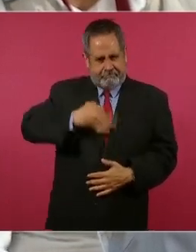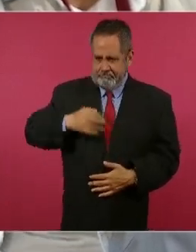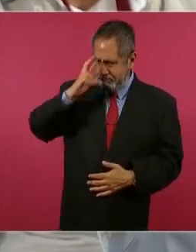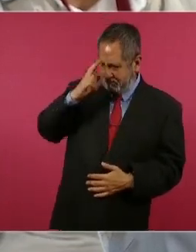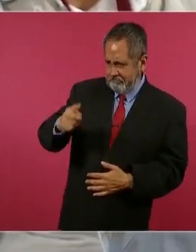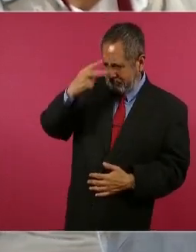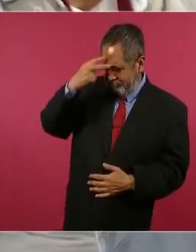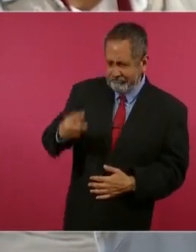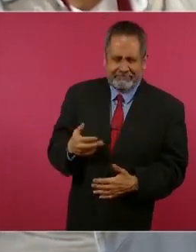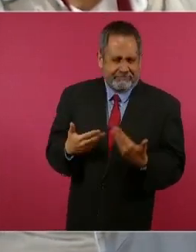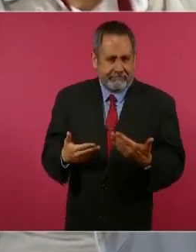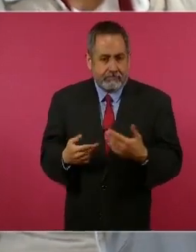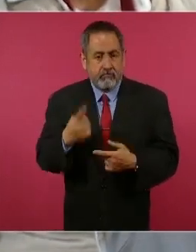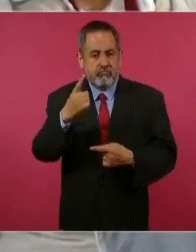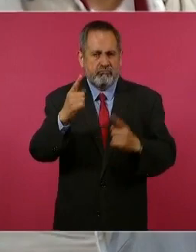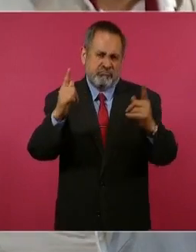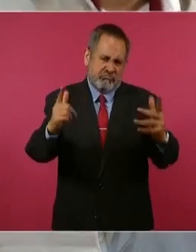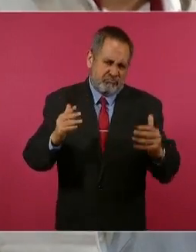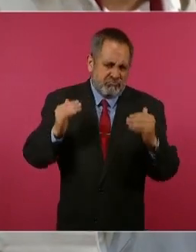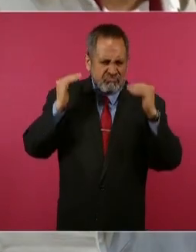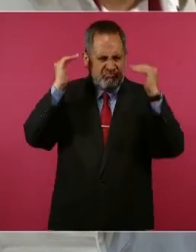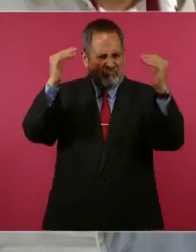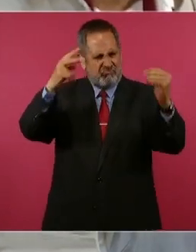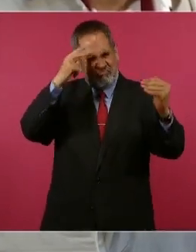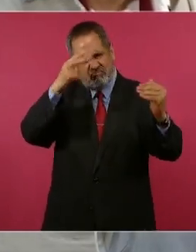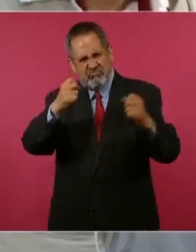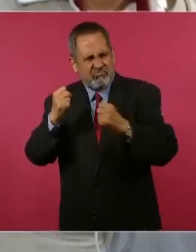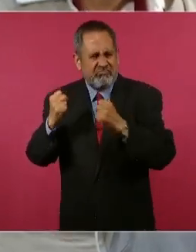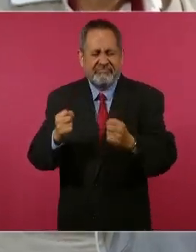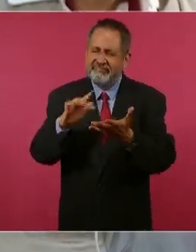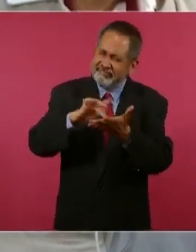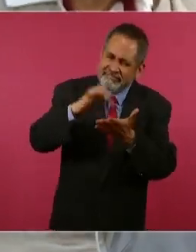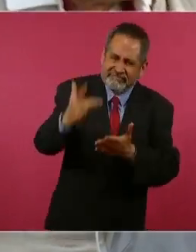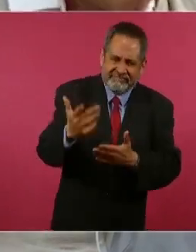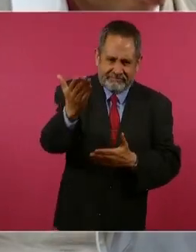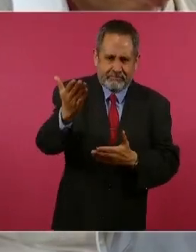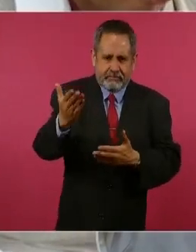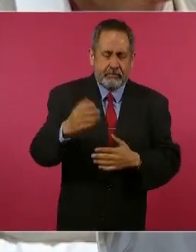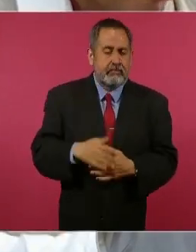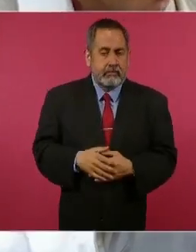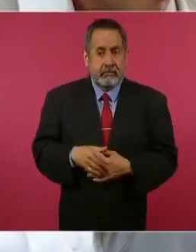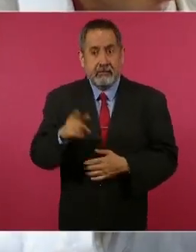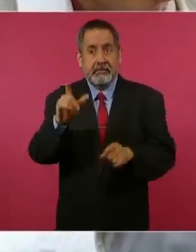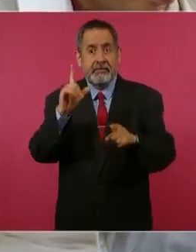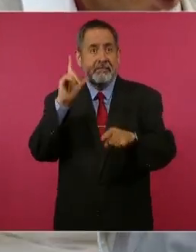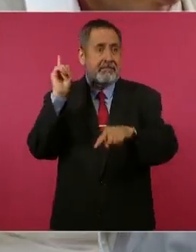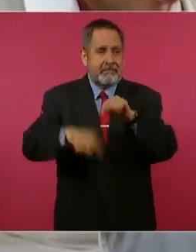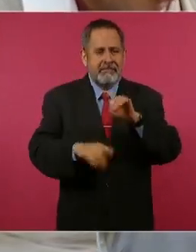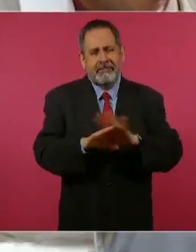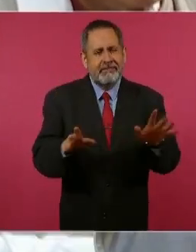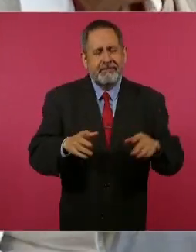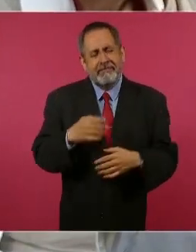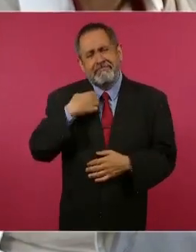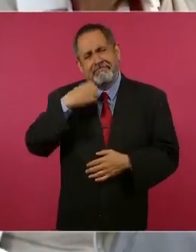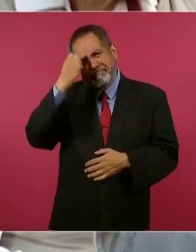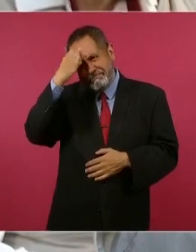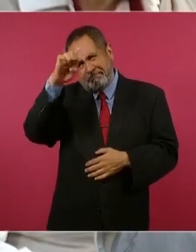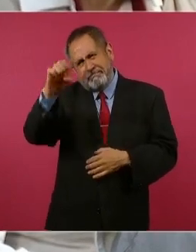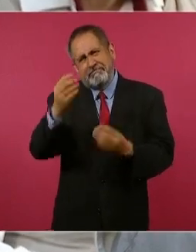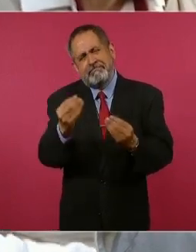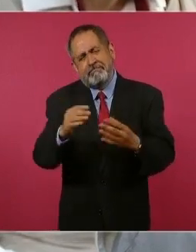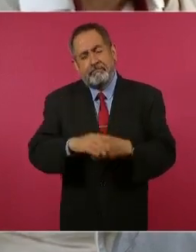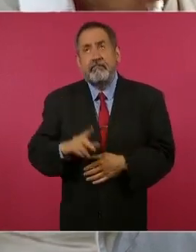pero sobre todo la soberanía a México gracias no queremos que se vaya lo vamos a extrañar